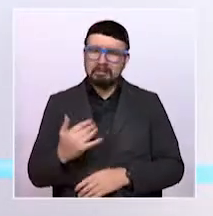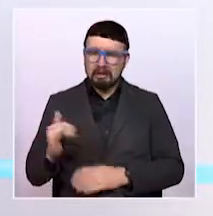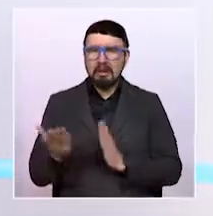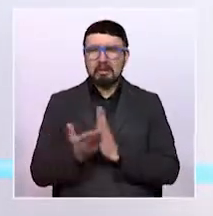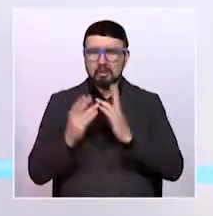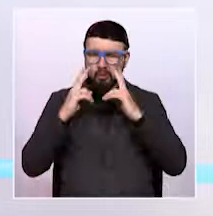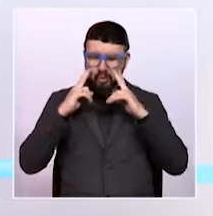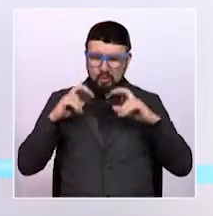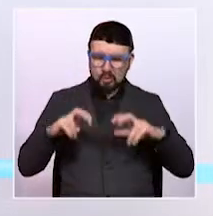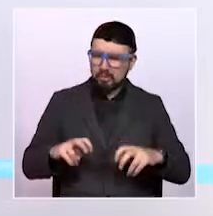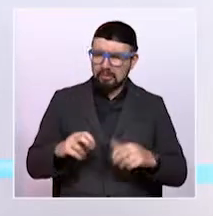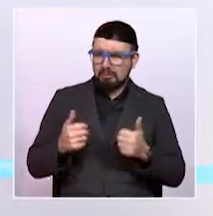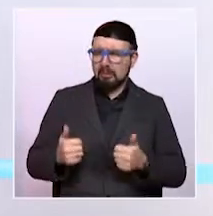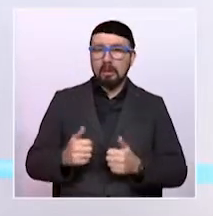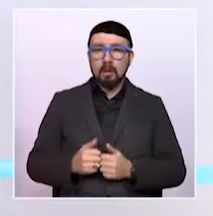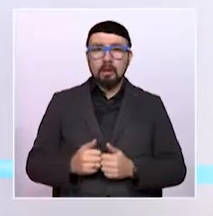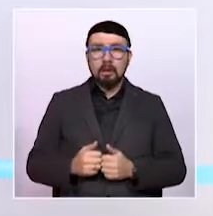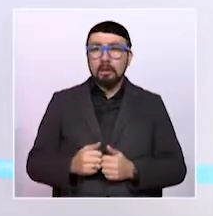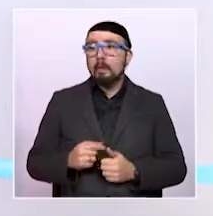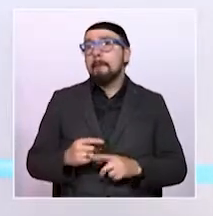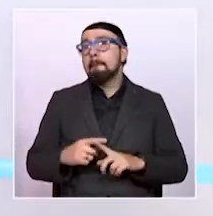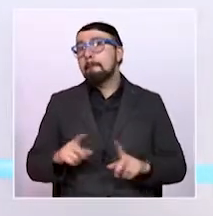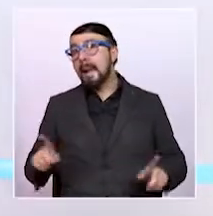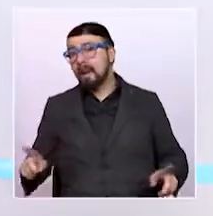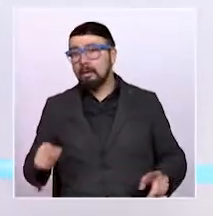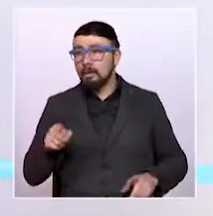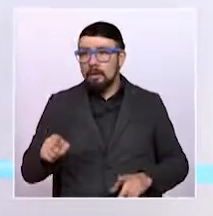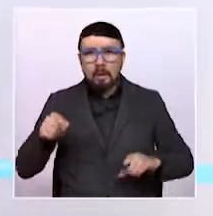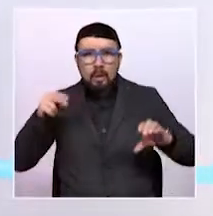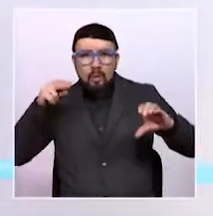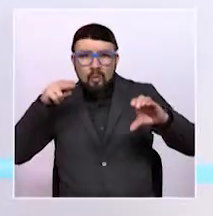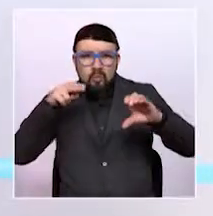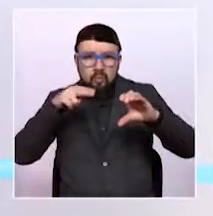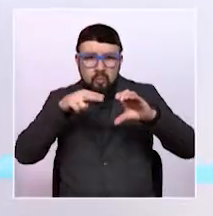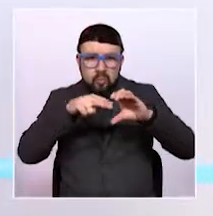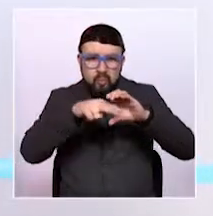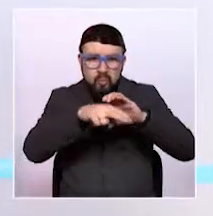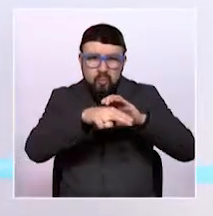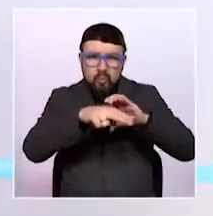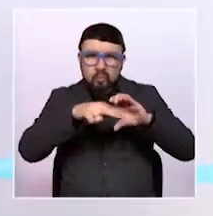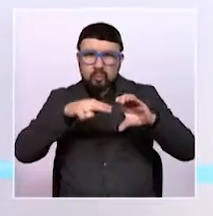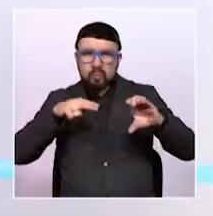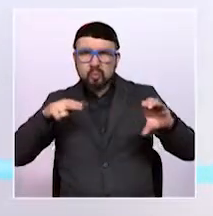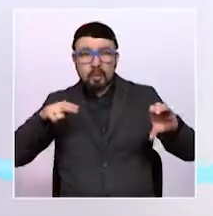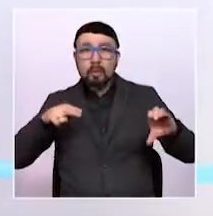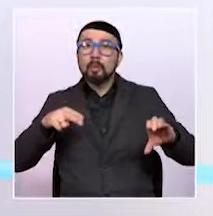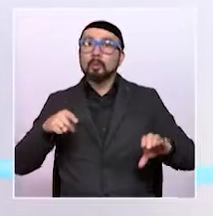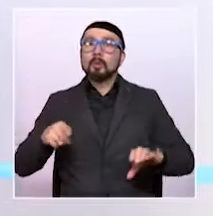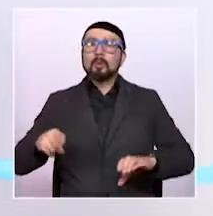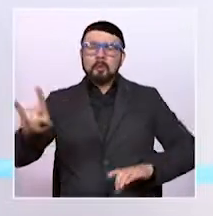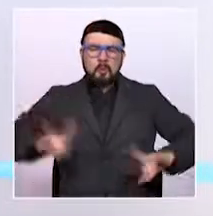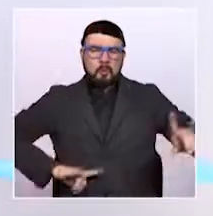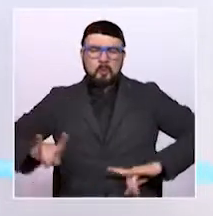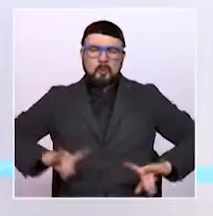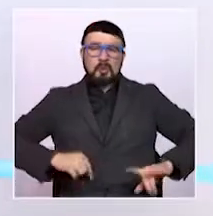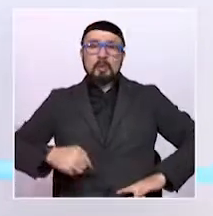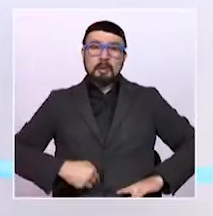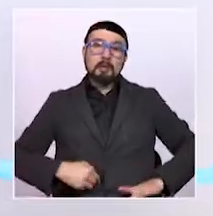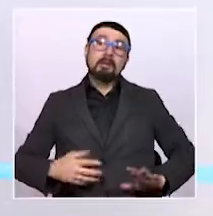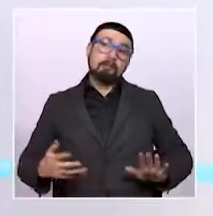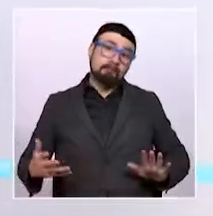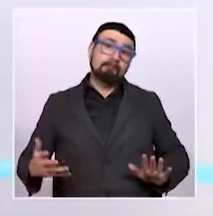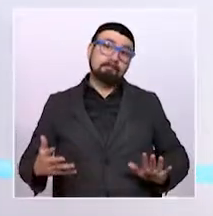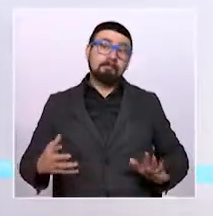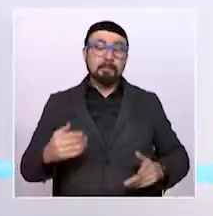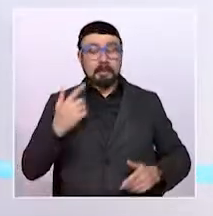tiene que hacer que se haya realizado alguna tomografía alguna resonancia eso tiene mayor impacto pero incluso todos los